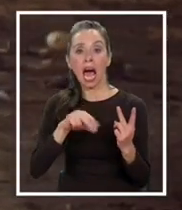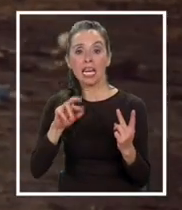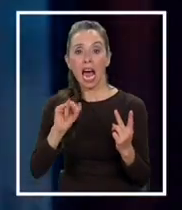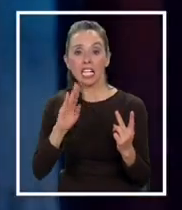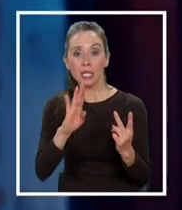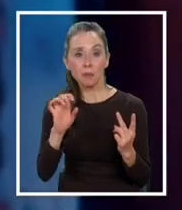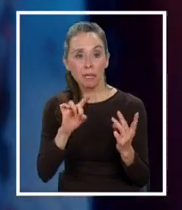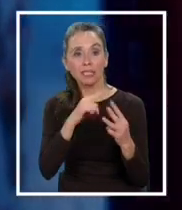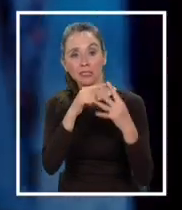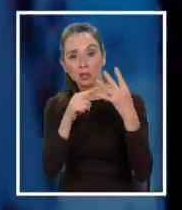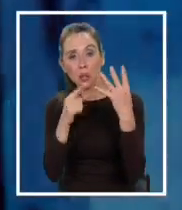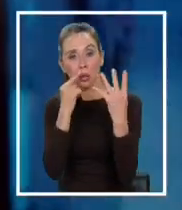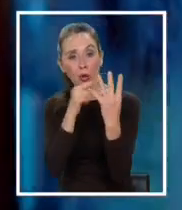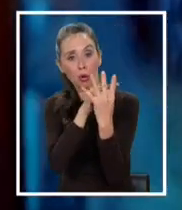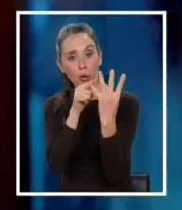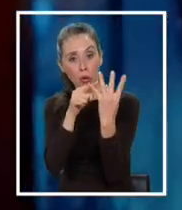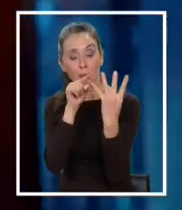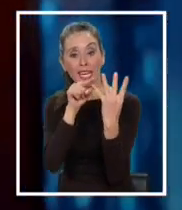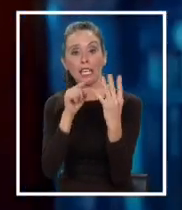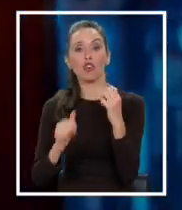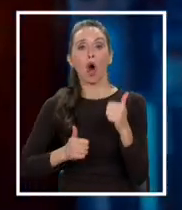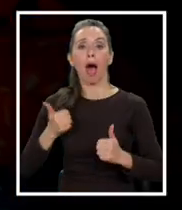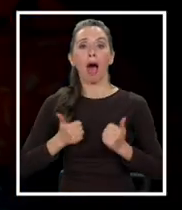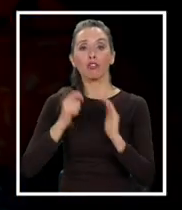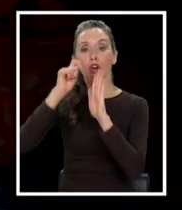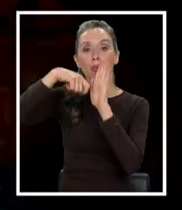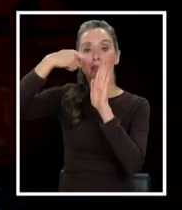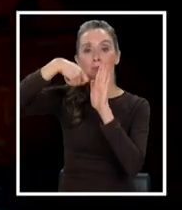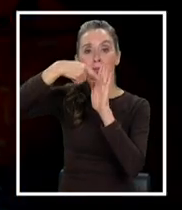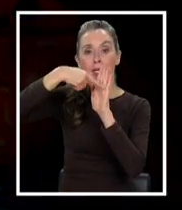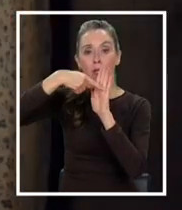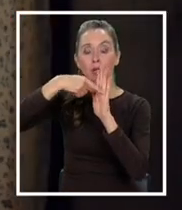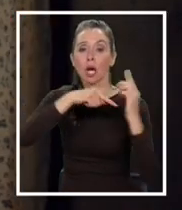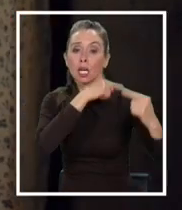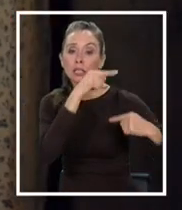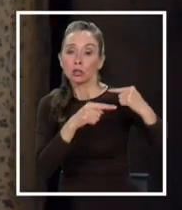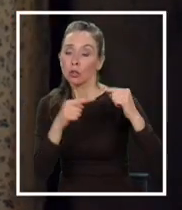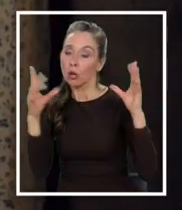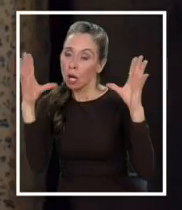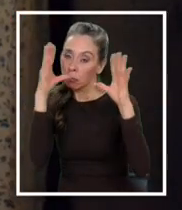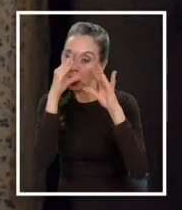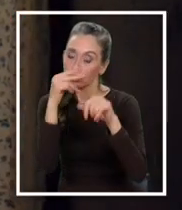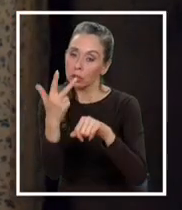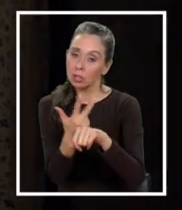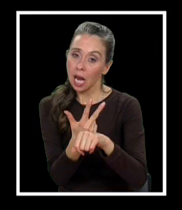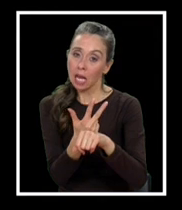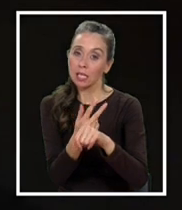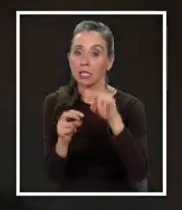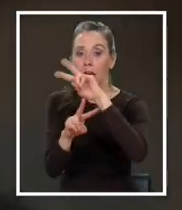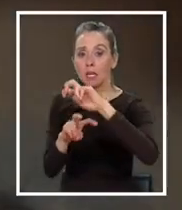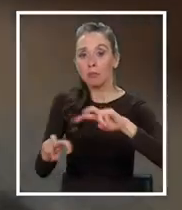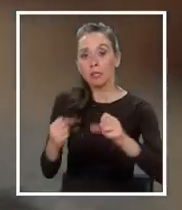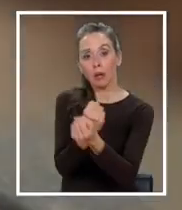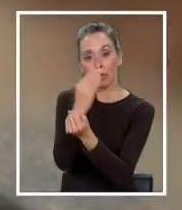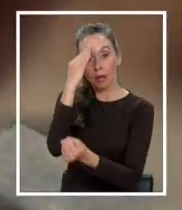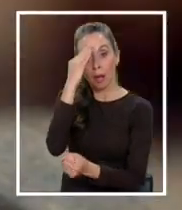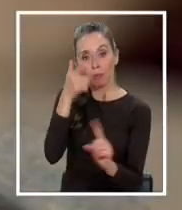Candia, Gabriel Ursúa y María Olga Mate dan vida a esta historia de las más oscuras y trágicas en la crónica policial